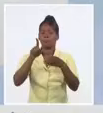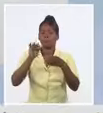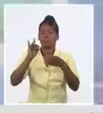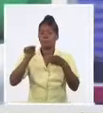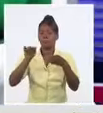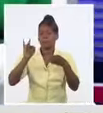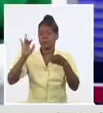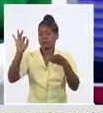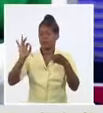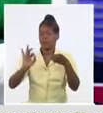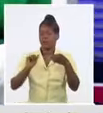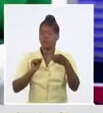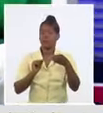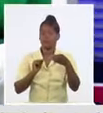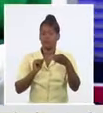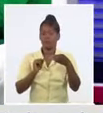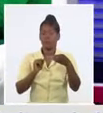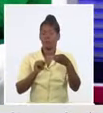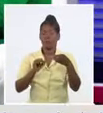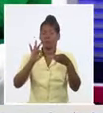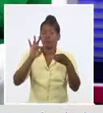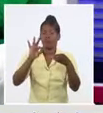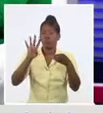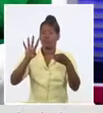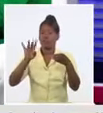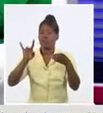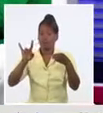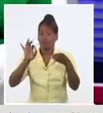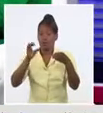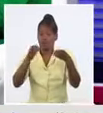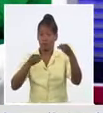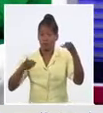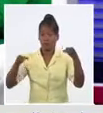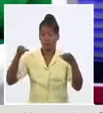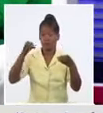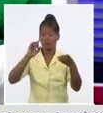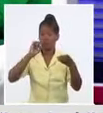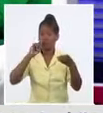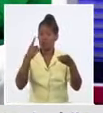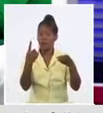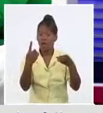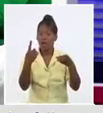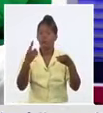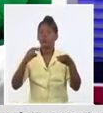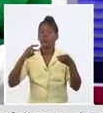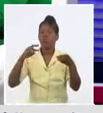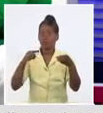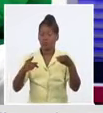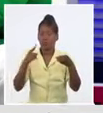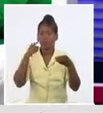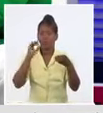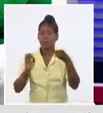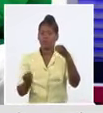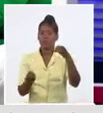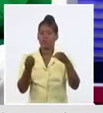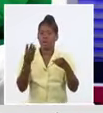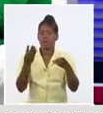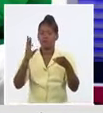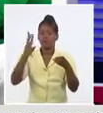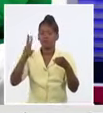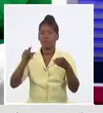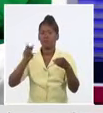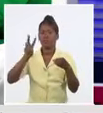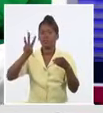17,7%. Y de estos 849 menores de un año, nuevamente se vuelven a diagnosticar ayer